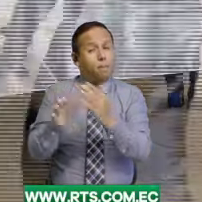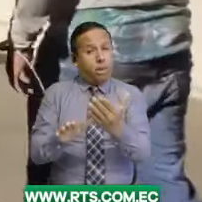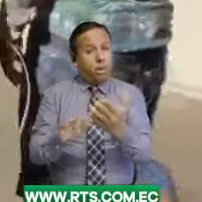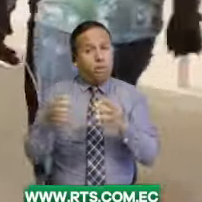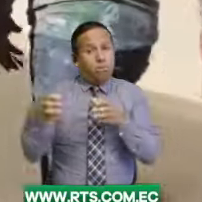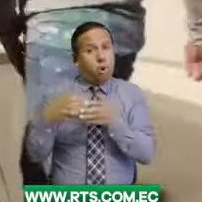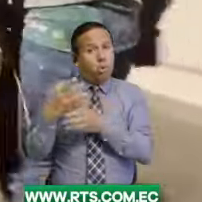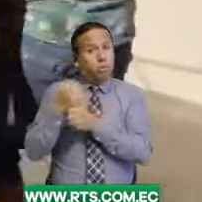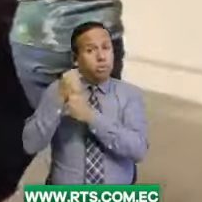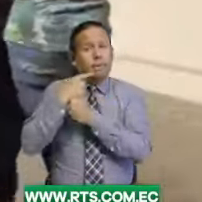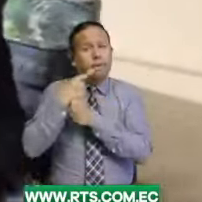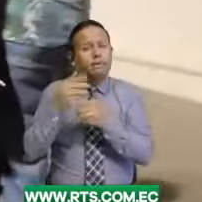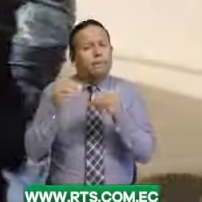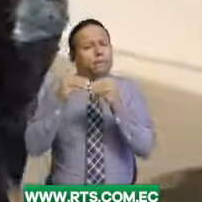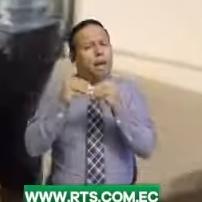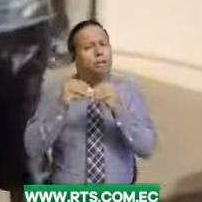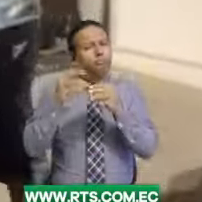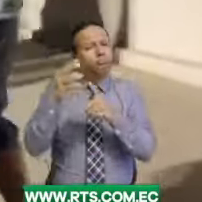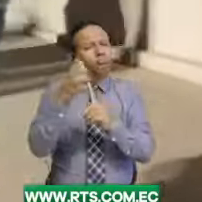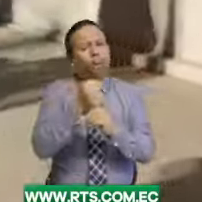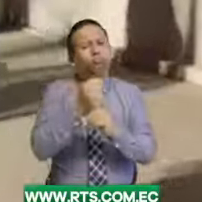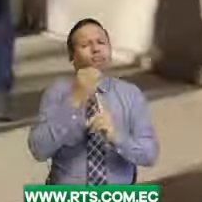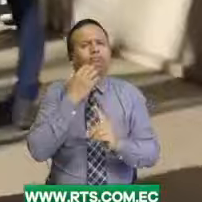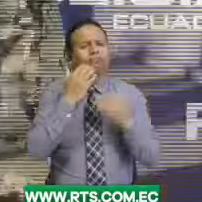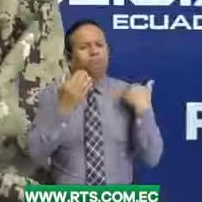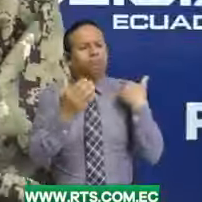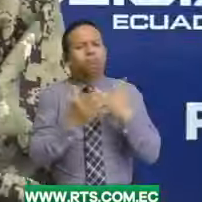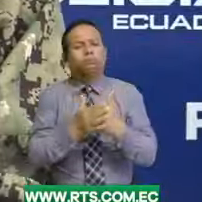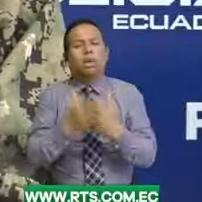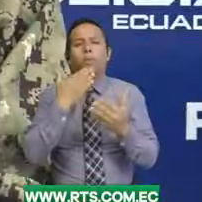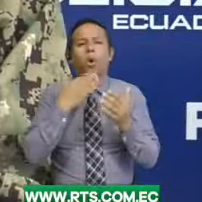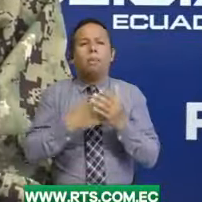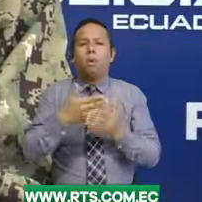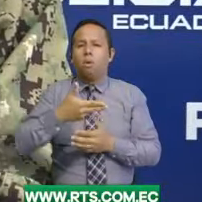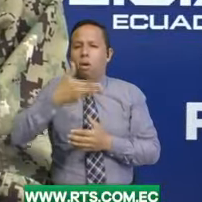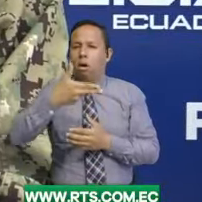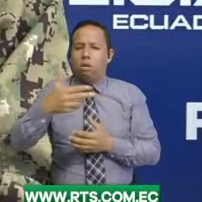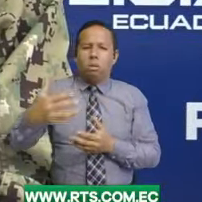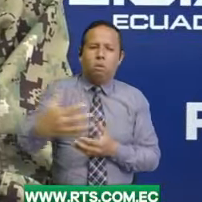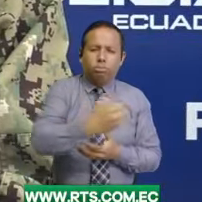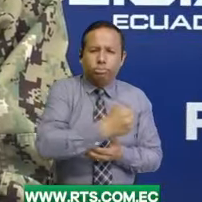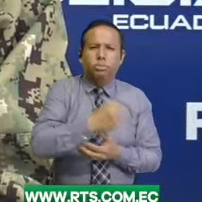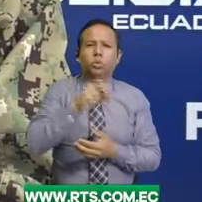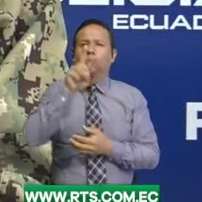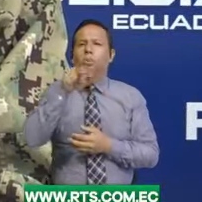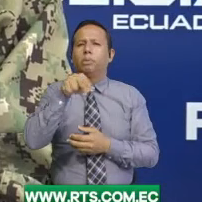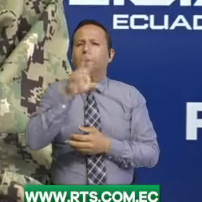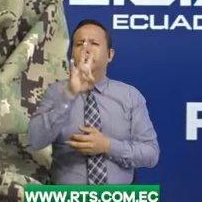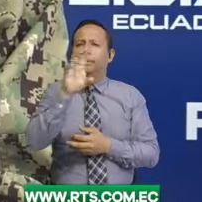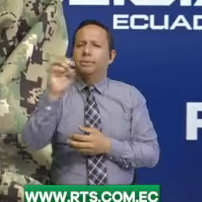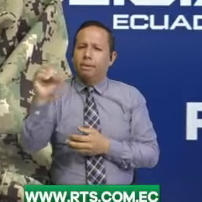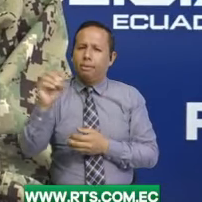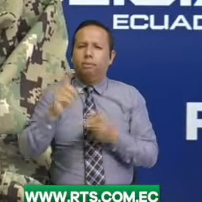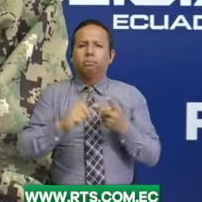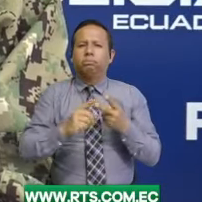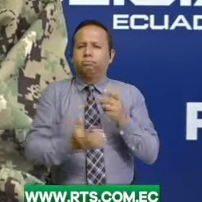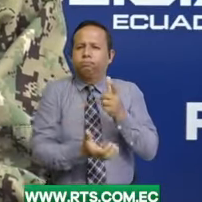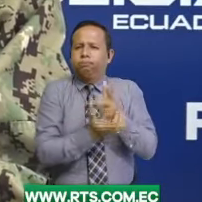también se detallaron otros resultados obtenidos en los últimos meses. Armas letales decomisadas 2.700,